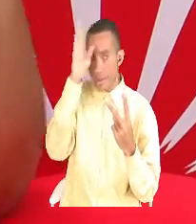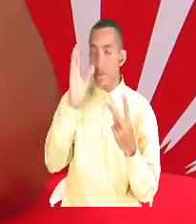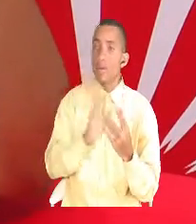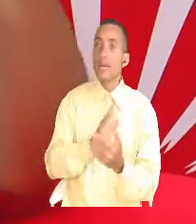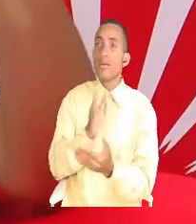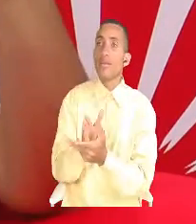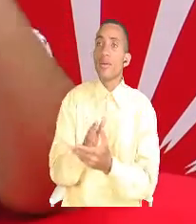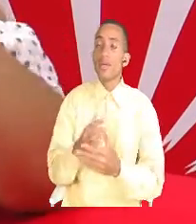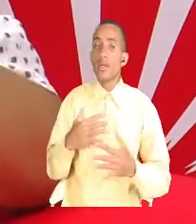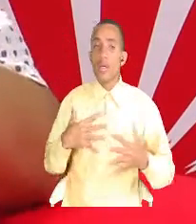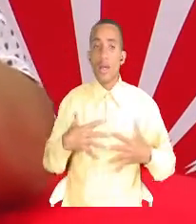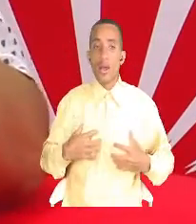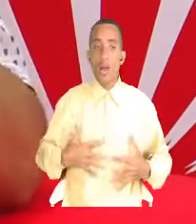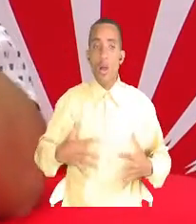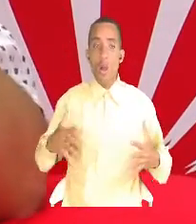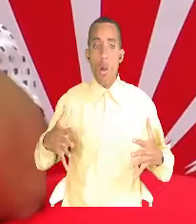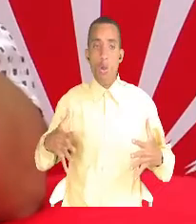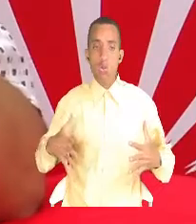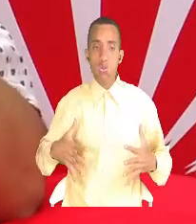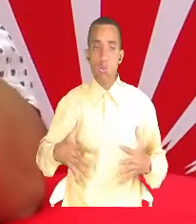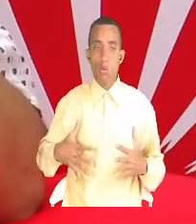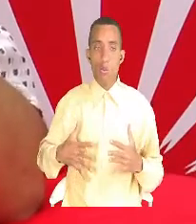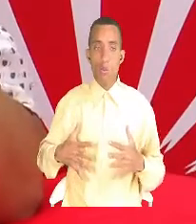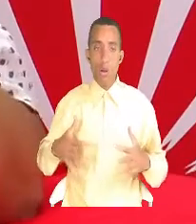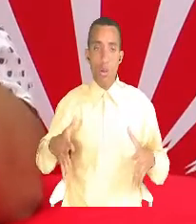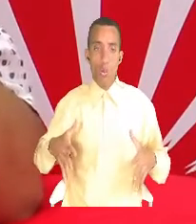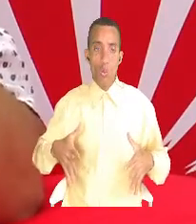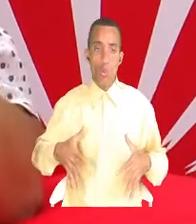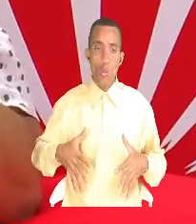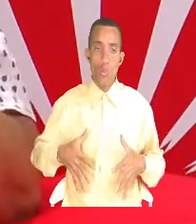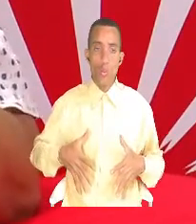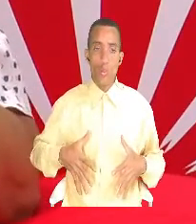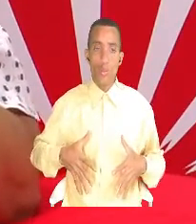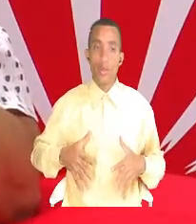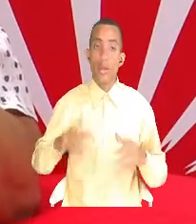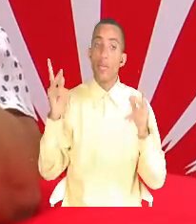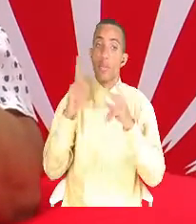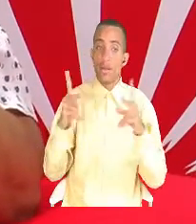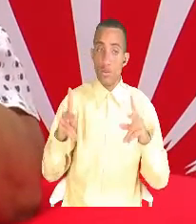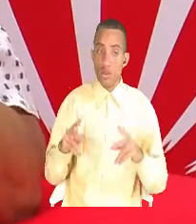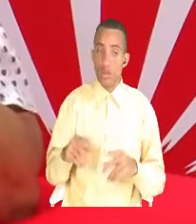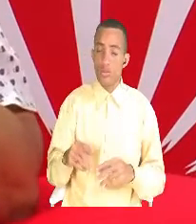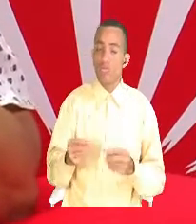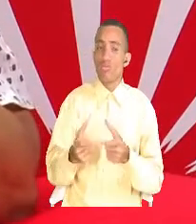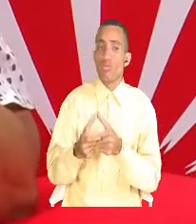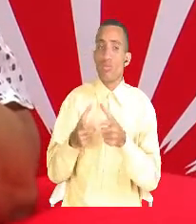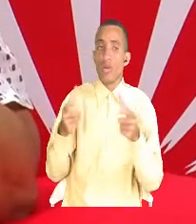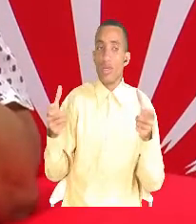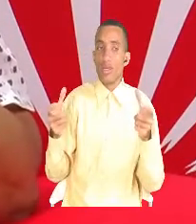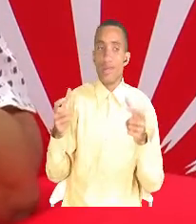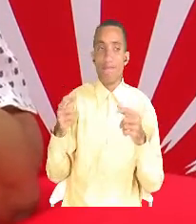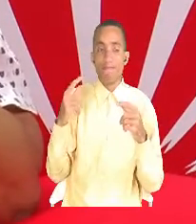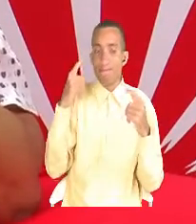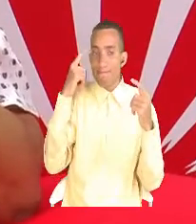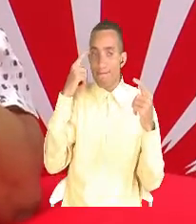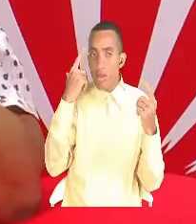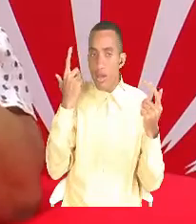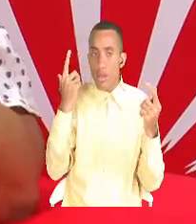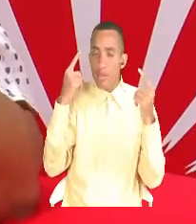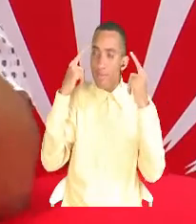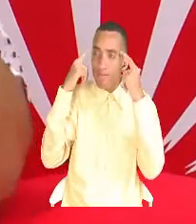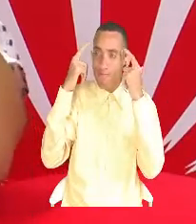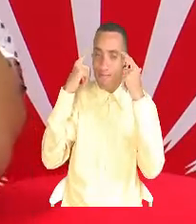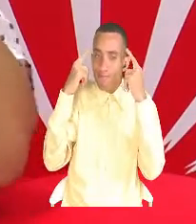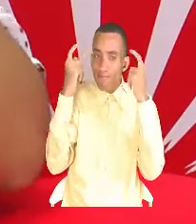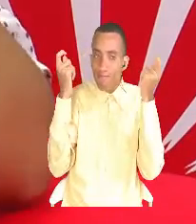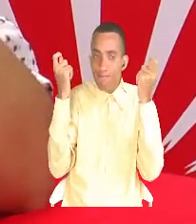me quito el gordito y me hago esto y me hago aquello, pero muchas de las personas no manejamos nuestra parte mental,